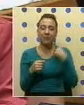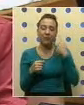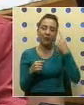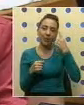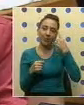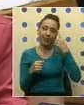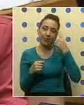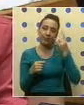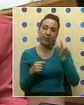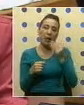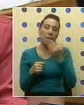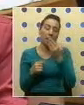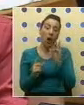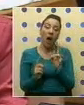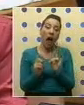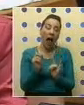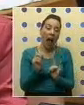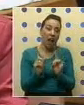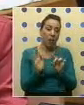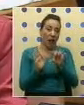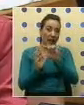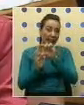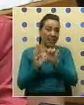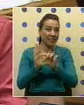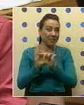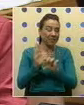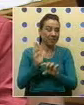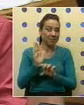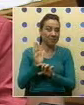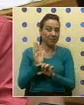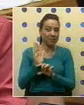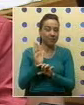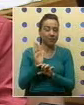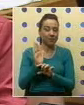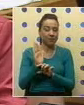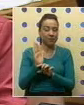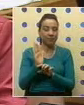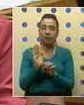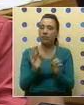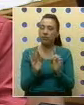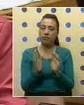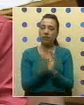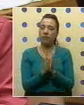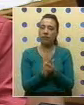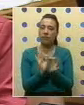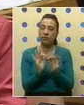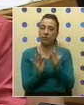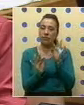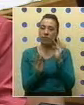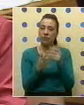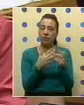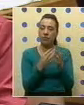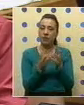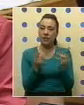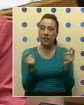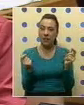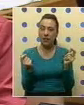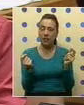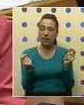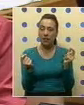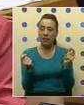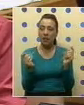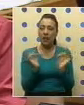bien mejoraron algunas de las indicaciones con respecto a él, no queda totalmente transparente y claro cómo van a